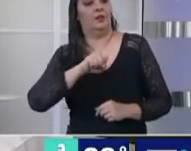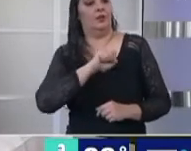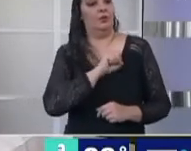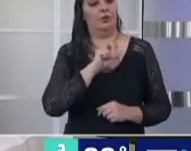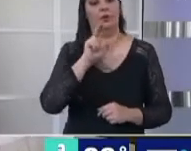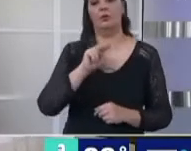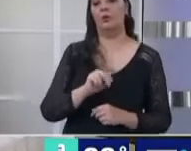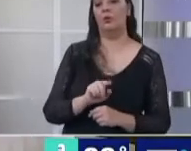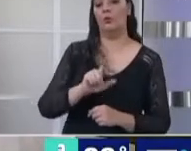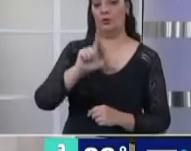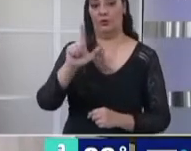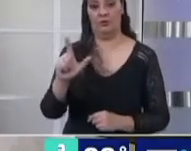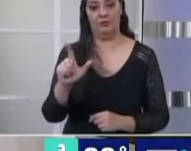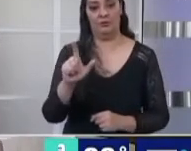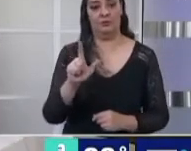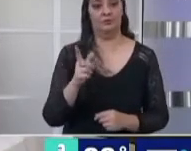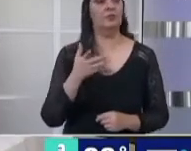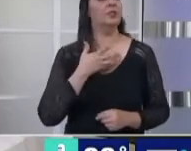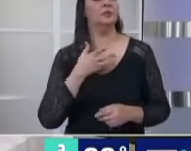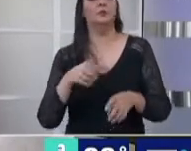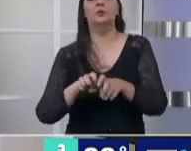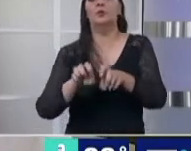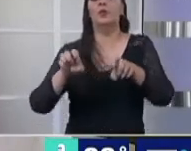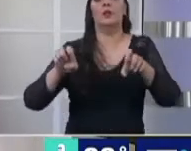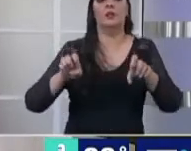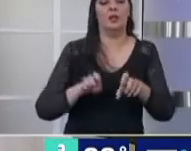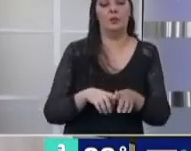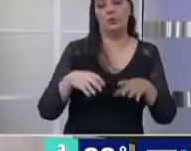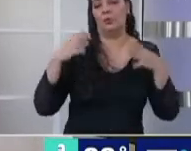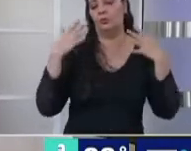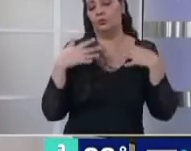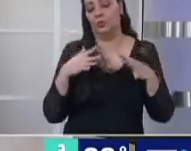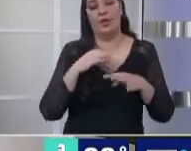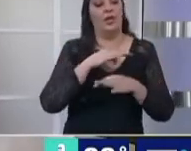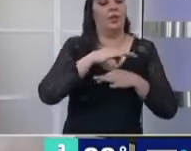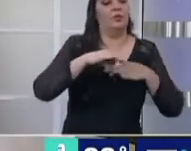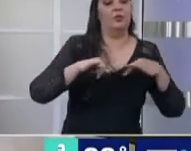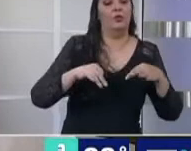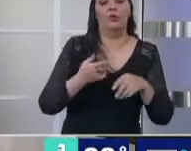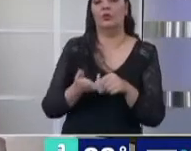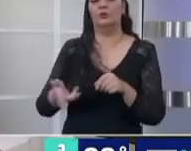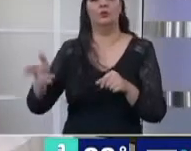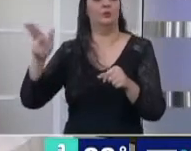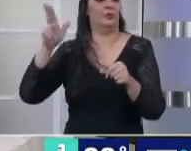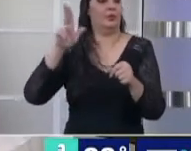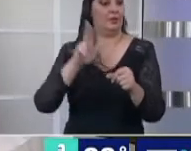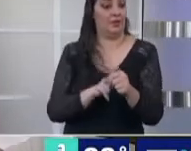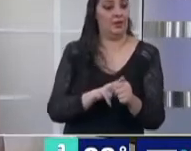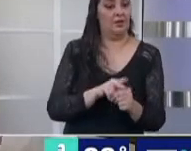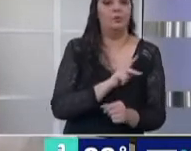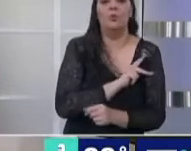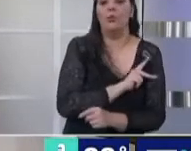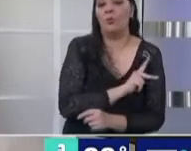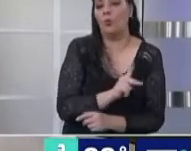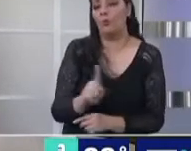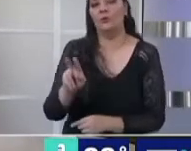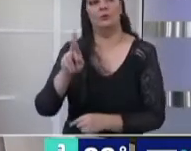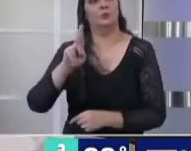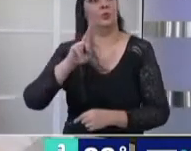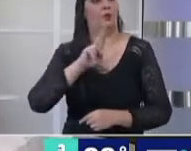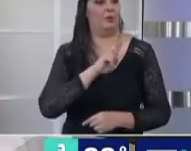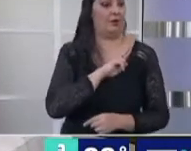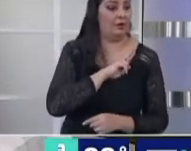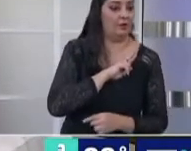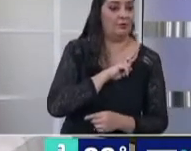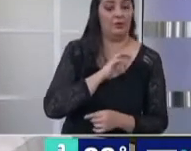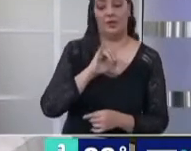hemos formado un gran equipo en todos los hospitales públicos y privados, el IMSS, el